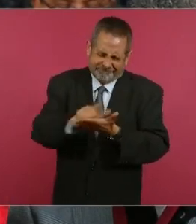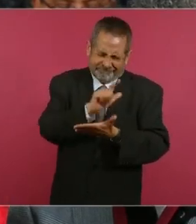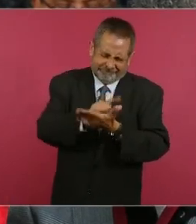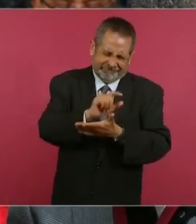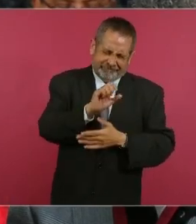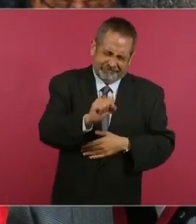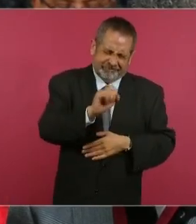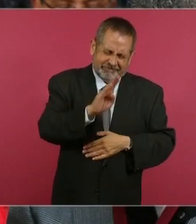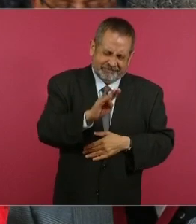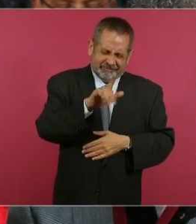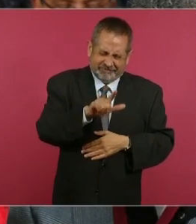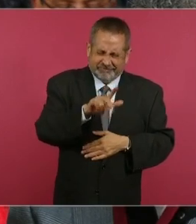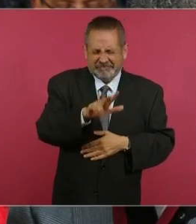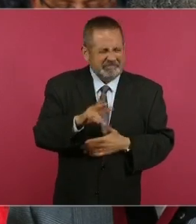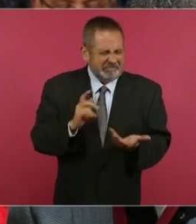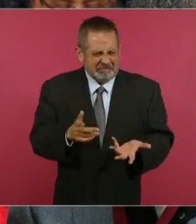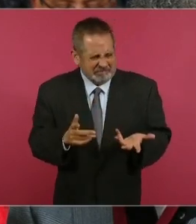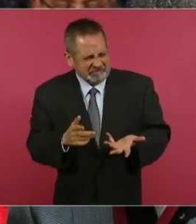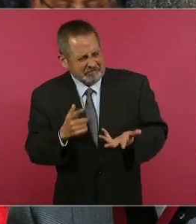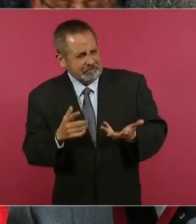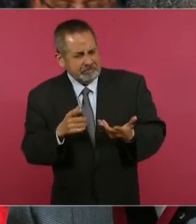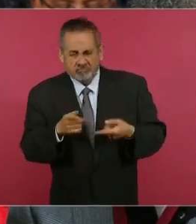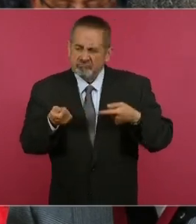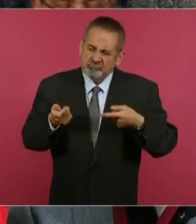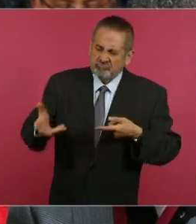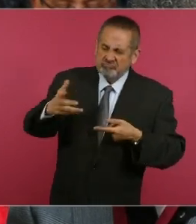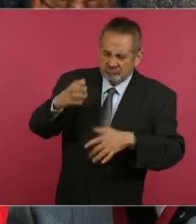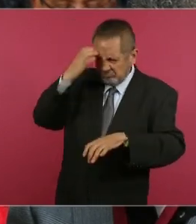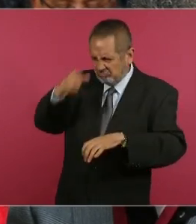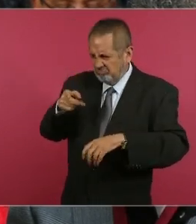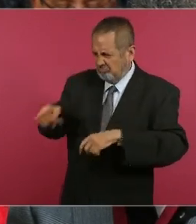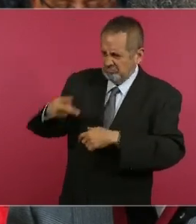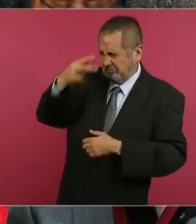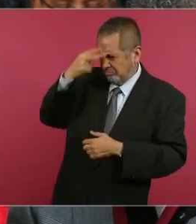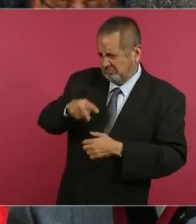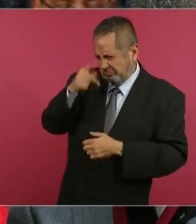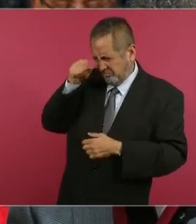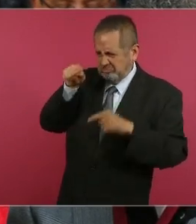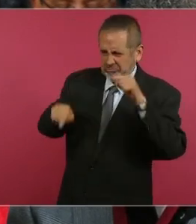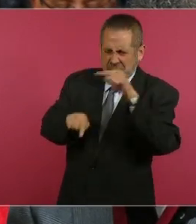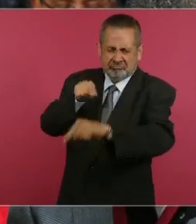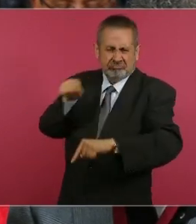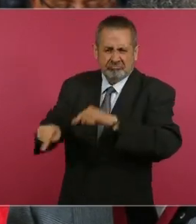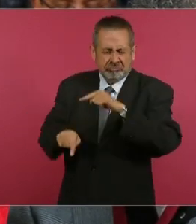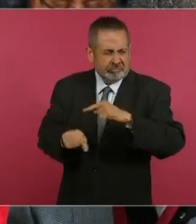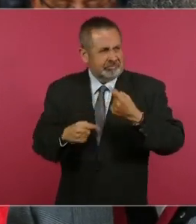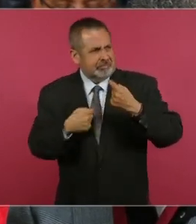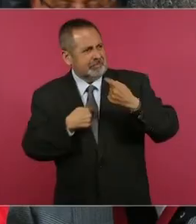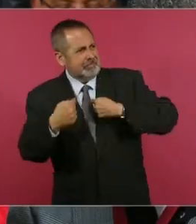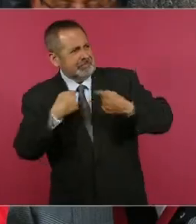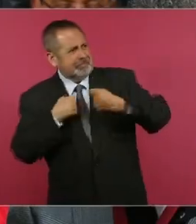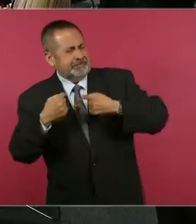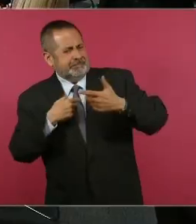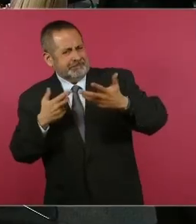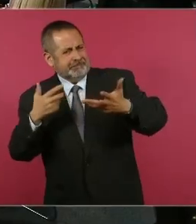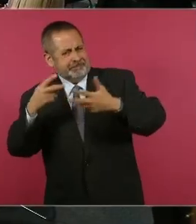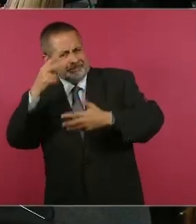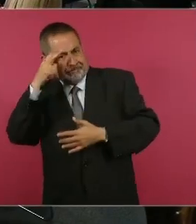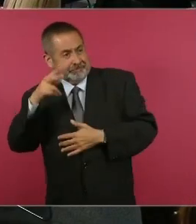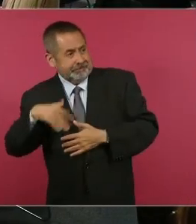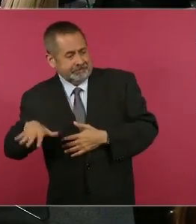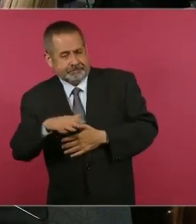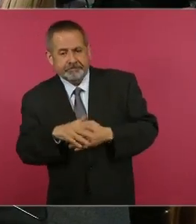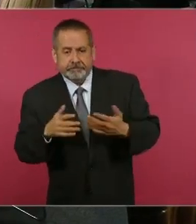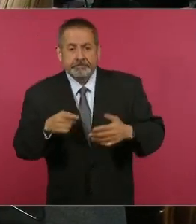SB 1718, porque están criminalizando a los mexicanos mayoritariamente. Entonces, y aparte,